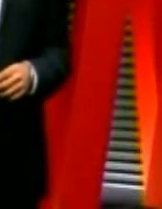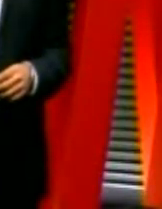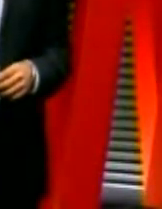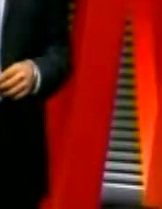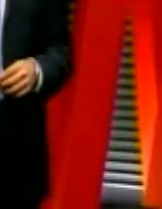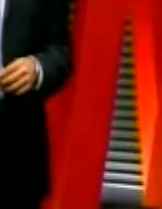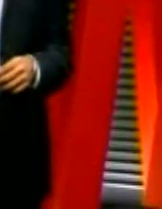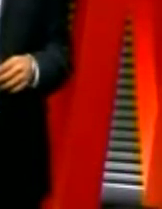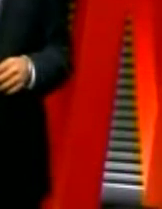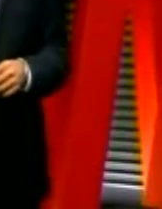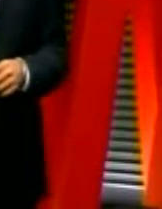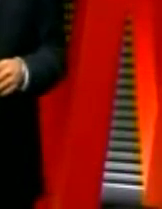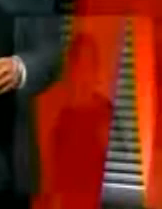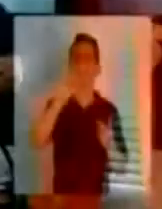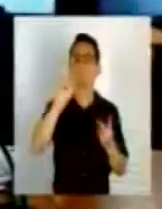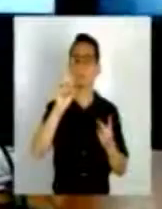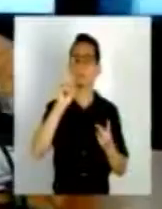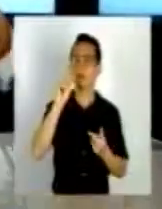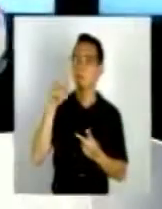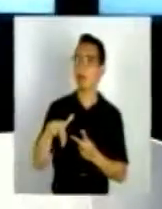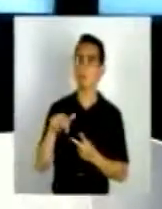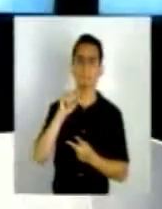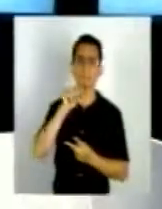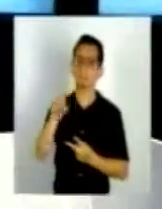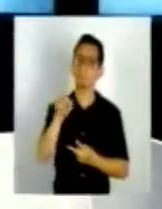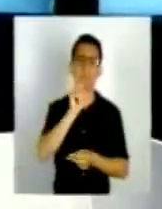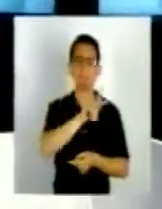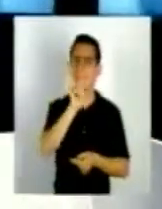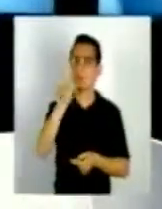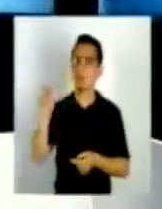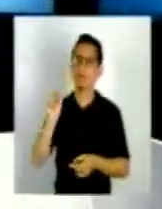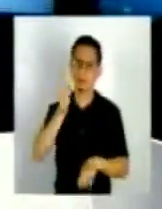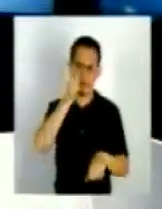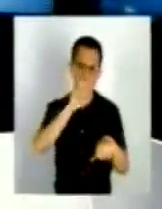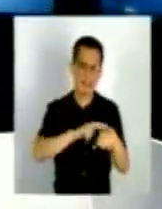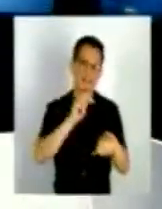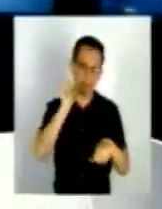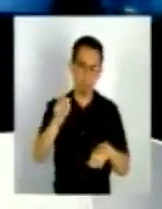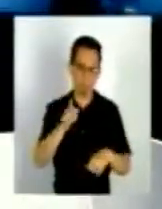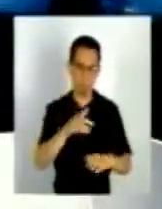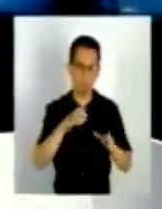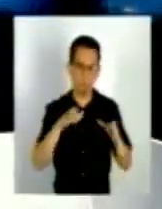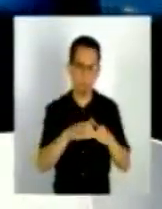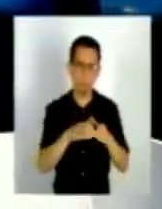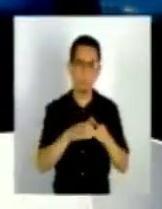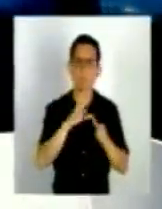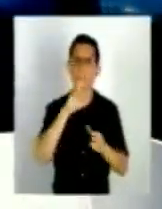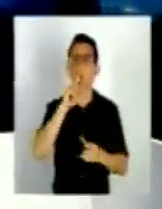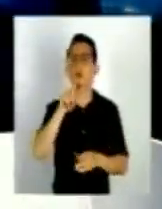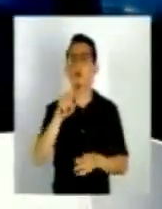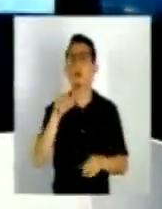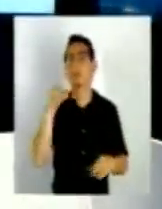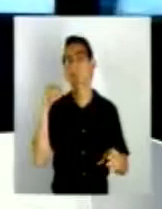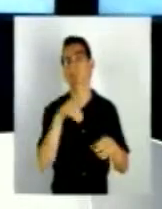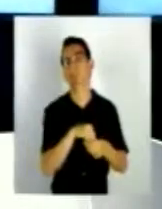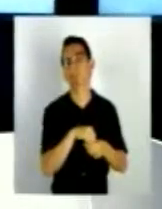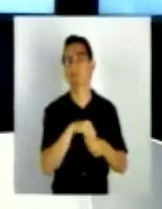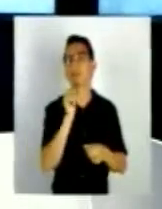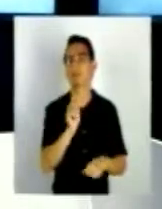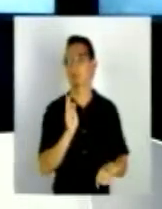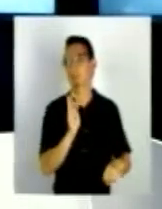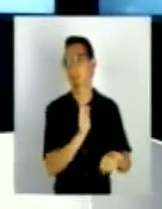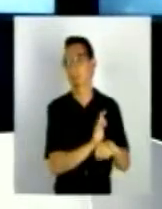la y los candidatos a la gubernatura del estado de Jalisco en Puerto Vallarta. Usted lo recuerda bien. Los temas fueron esta